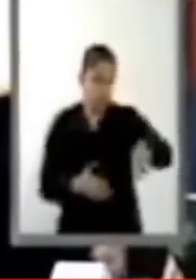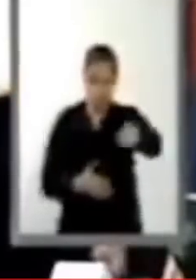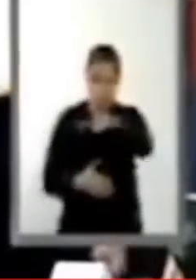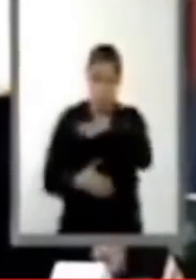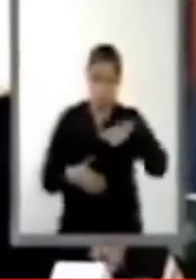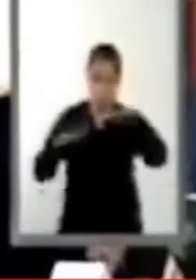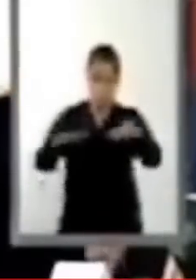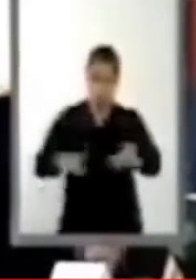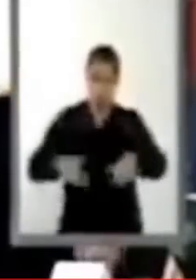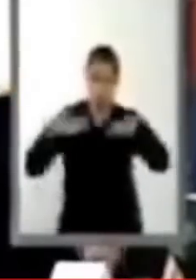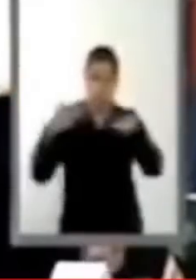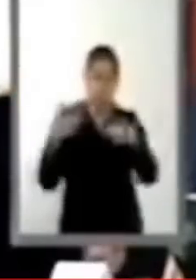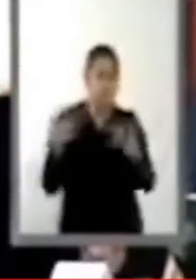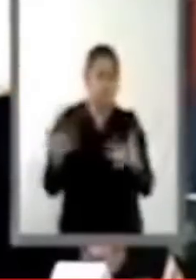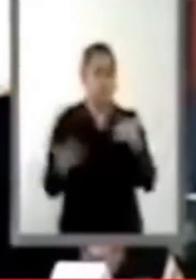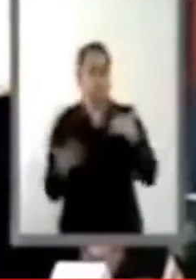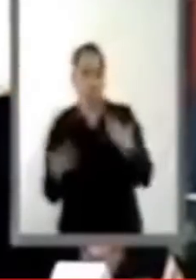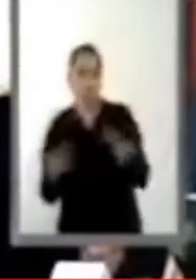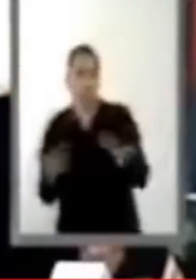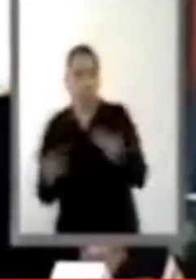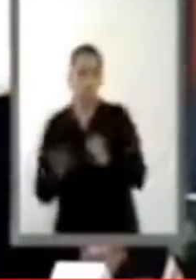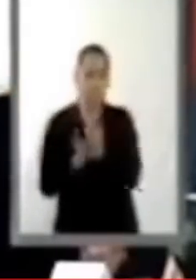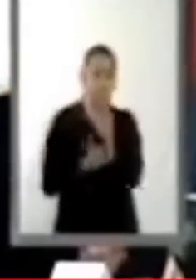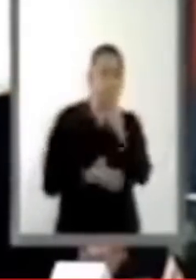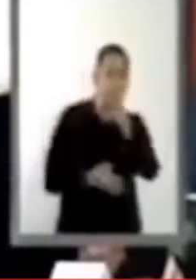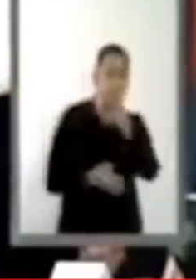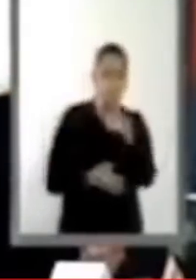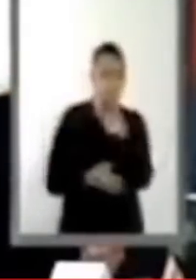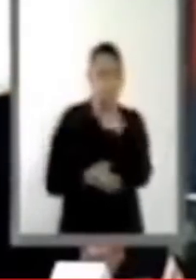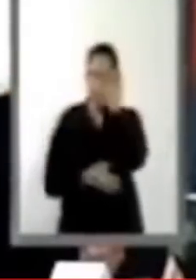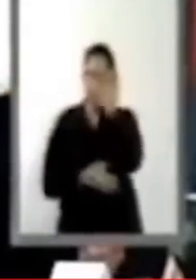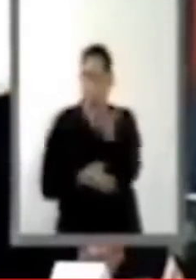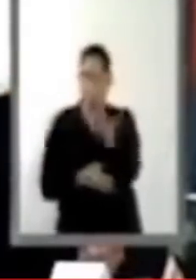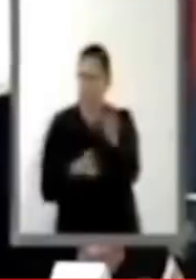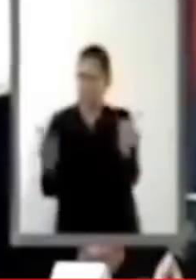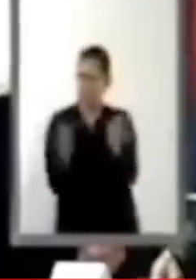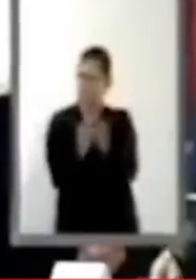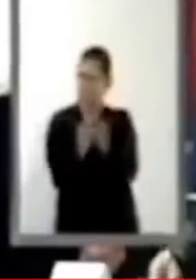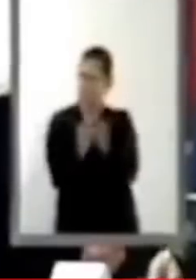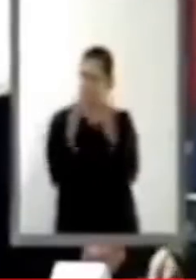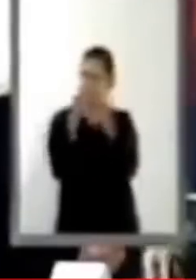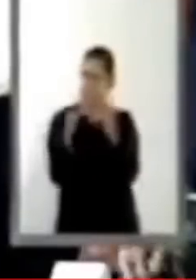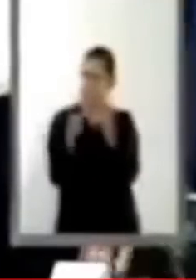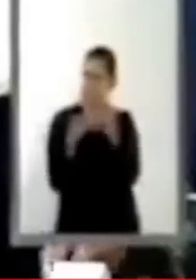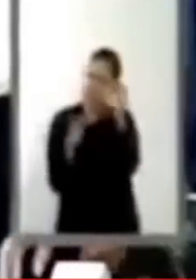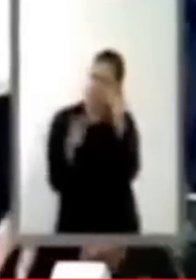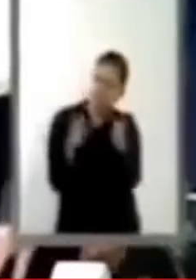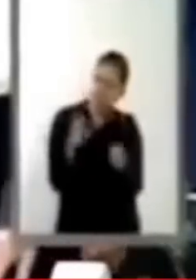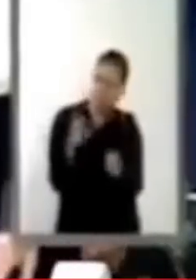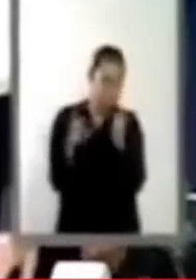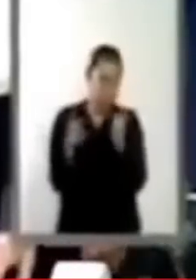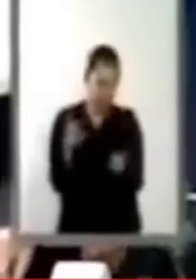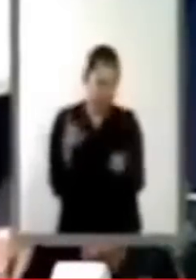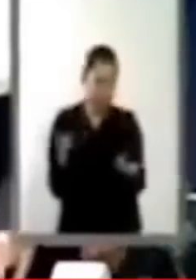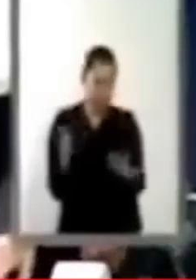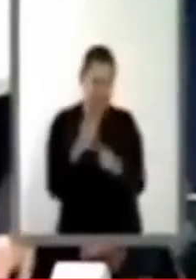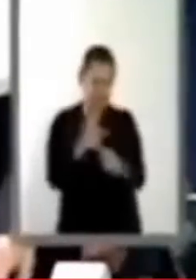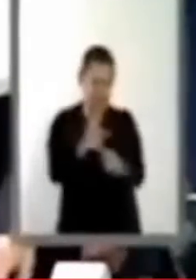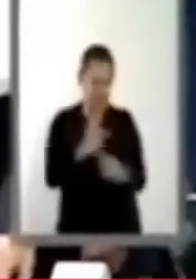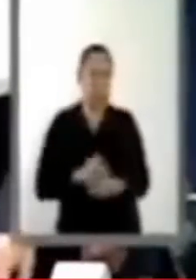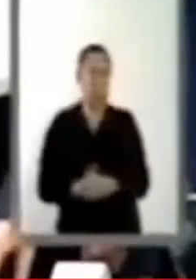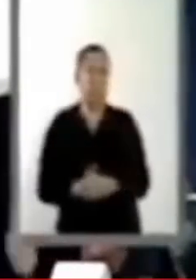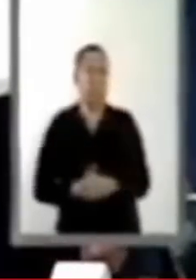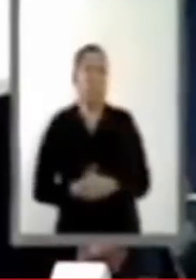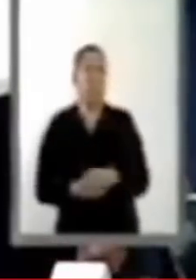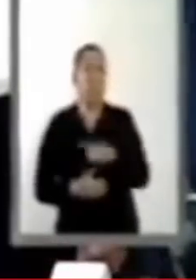esta determinación. Yo le voy a decir brevemente los puntos de lo que se trata. Que se tomen las